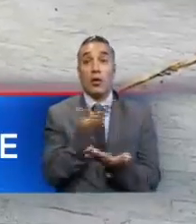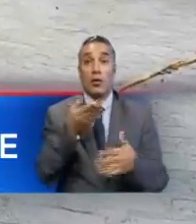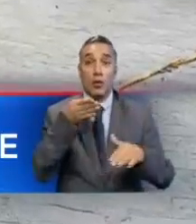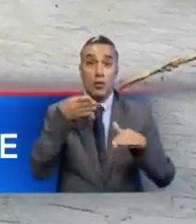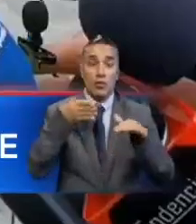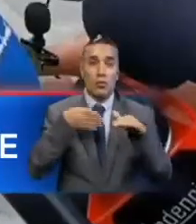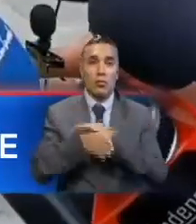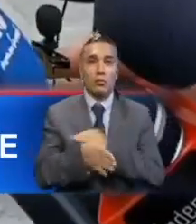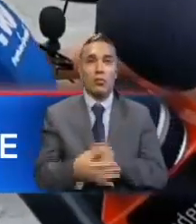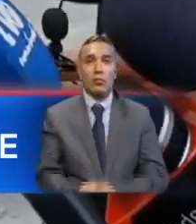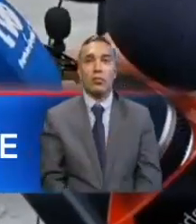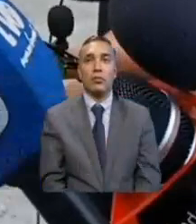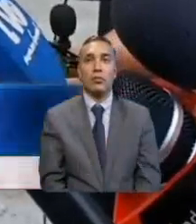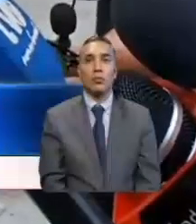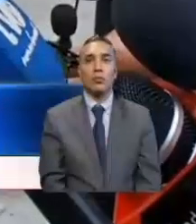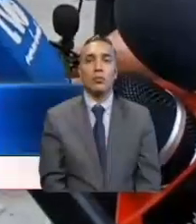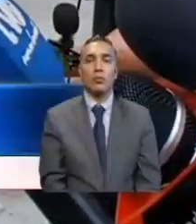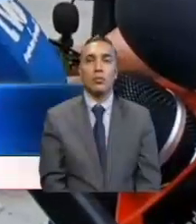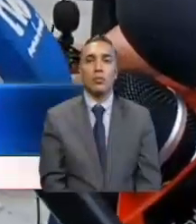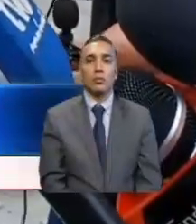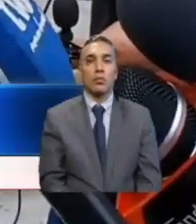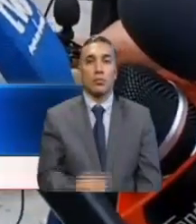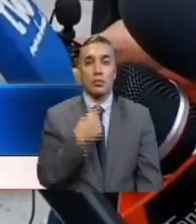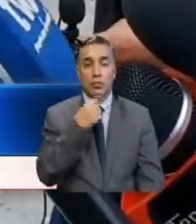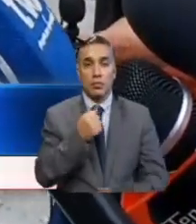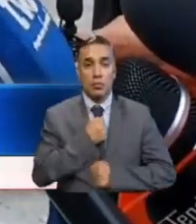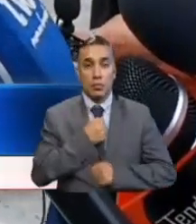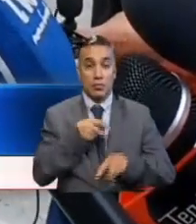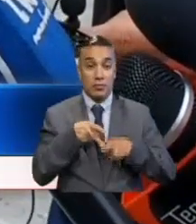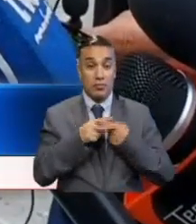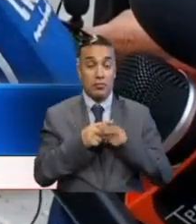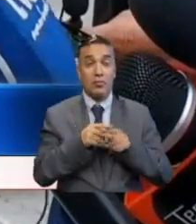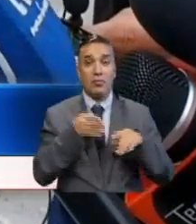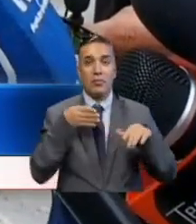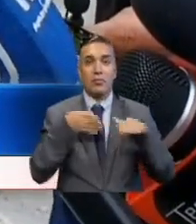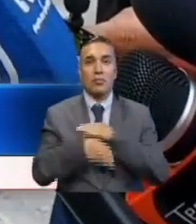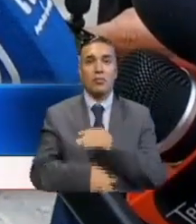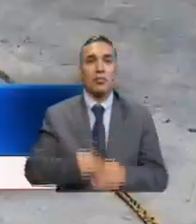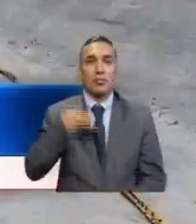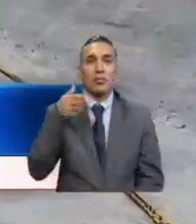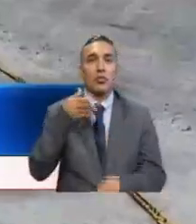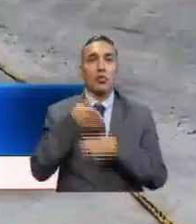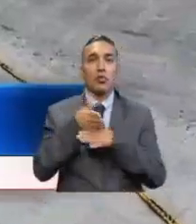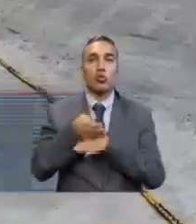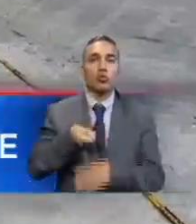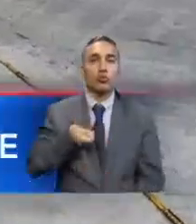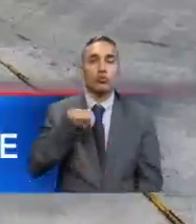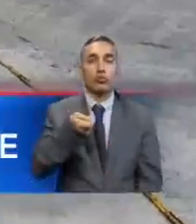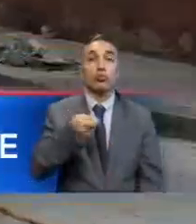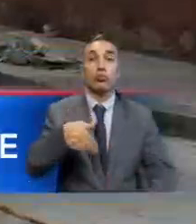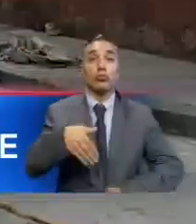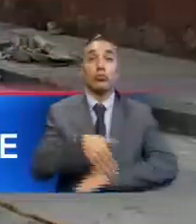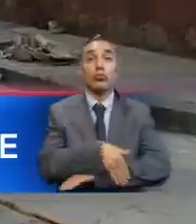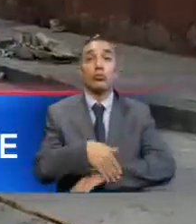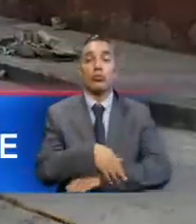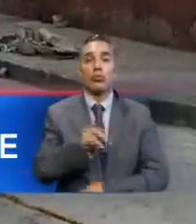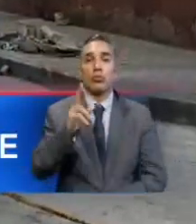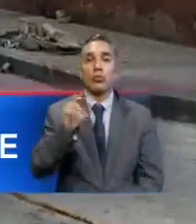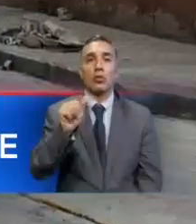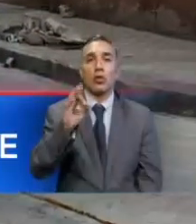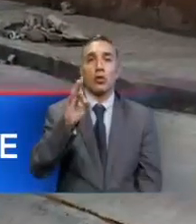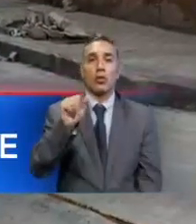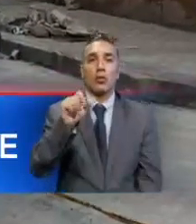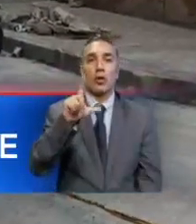ingresado, según indica el señor propietario de la mecánica, ha ingresado con una arma blanca. Ocurrió en las calles Rafael